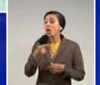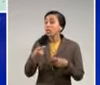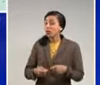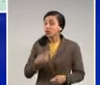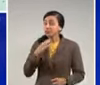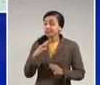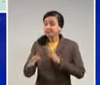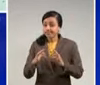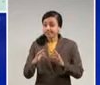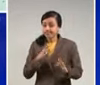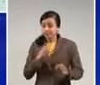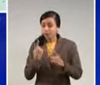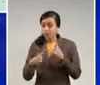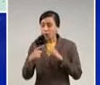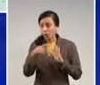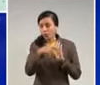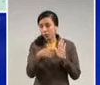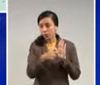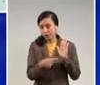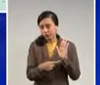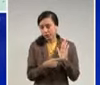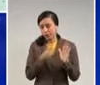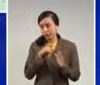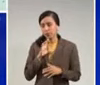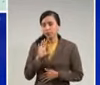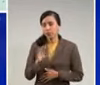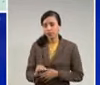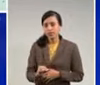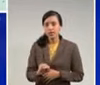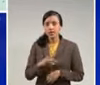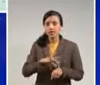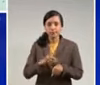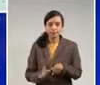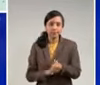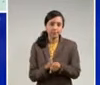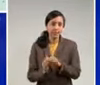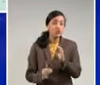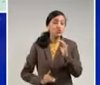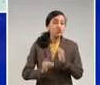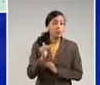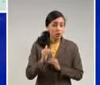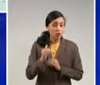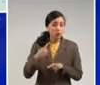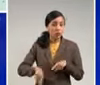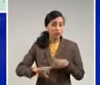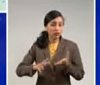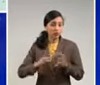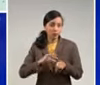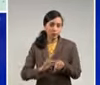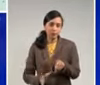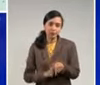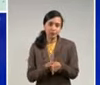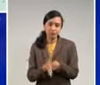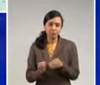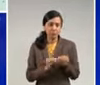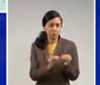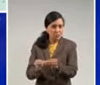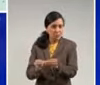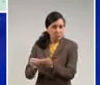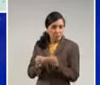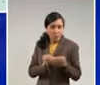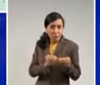los elementos, ¿no? Dice que la tasa de infección es superior al resto de las variantes. La contagiosidad parece que es